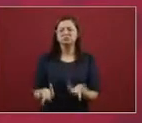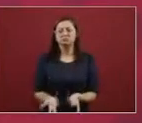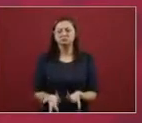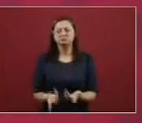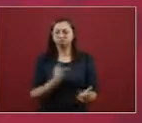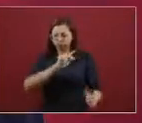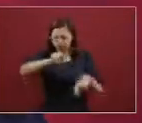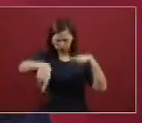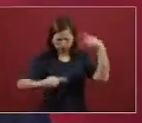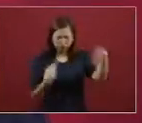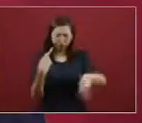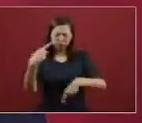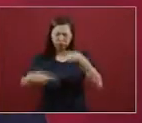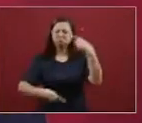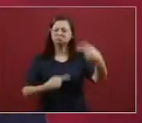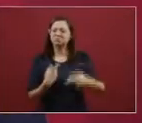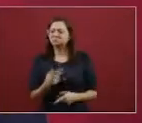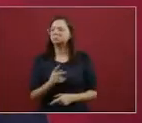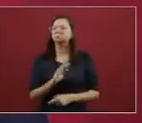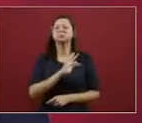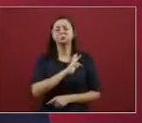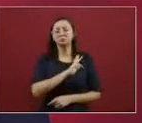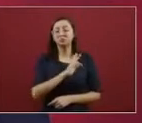cuestionamientos con respeto